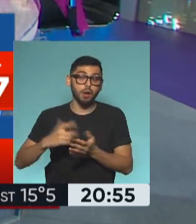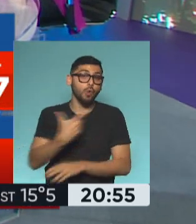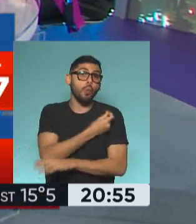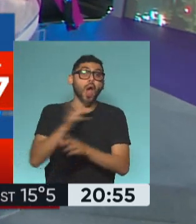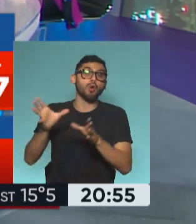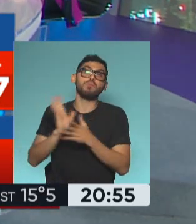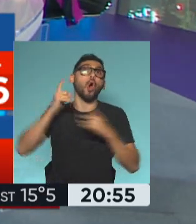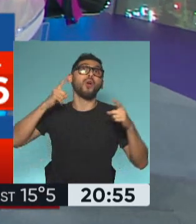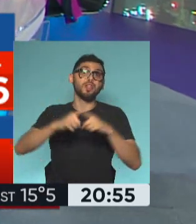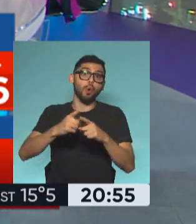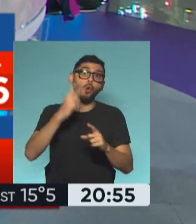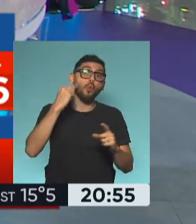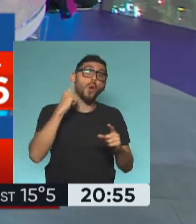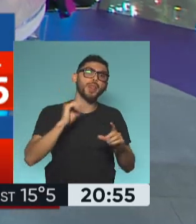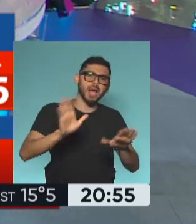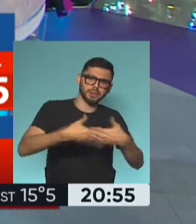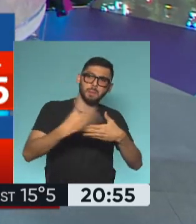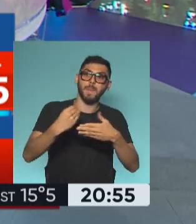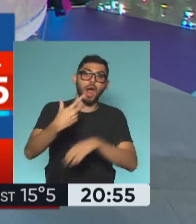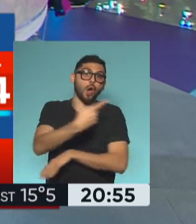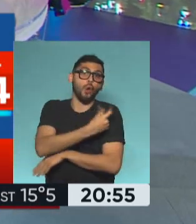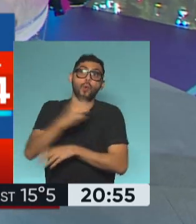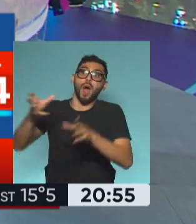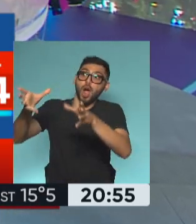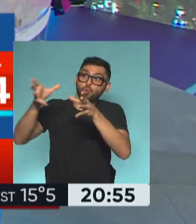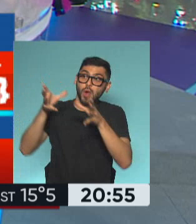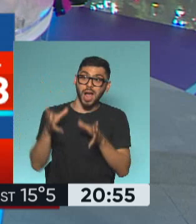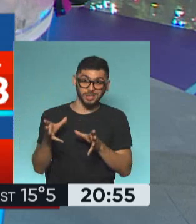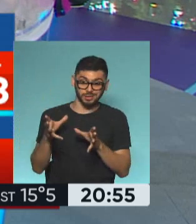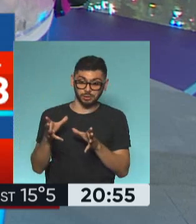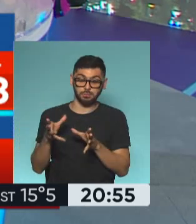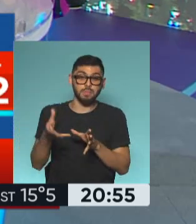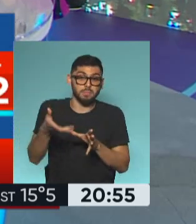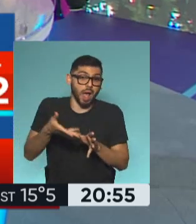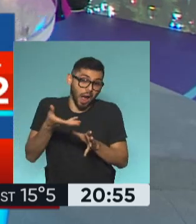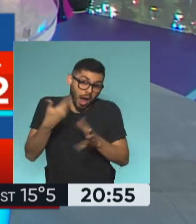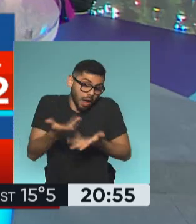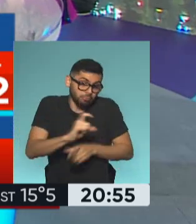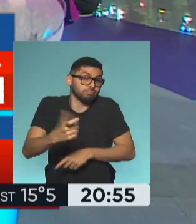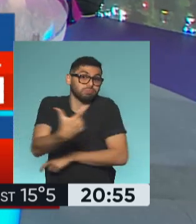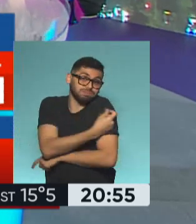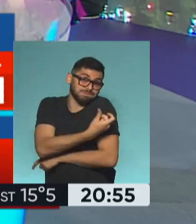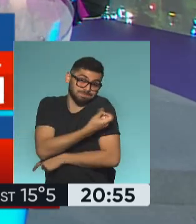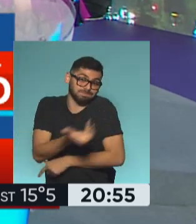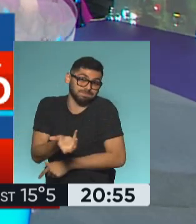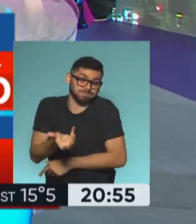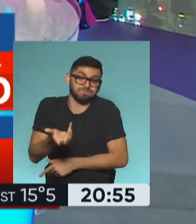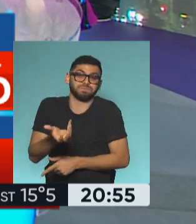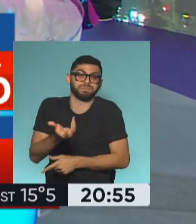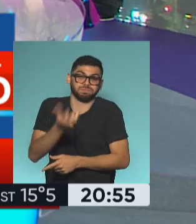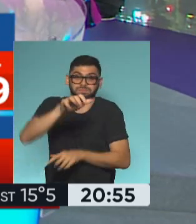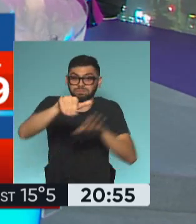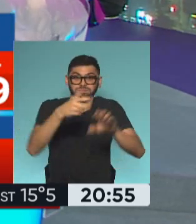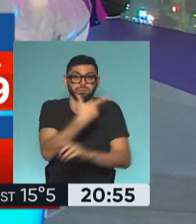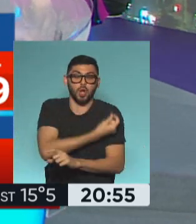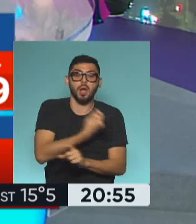hoy. Esperar vacunas. Claro, esperar la llegada de vacunas, vacunar, usarlas, básicamente. Sí. Aplicar esas dosis. No quiere decir